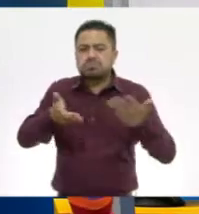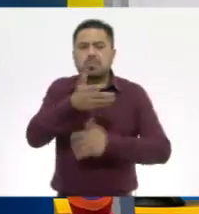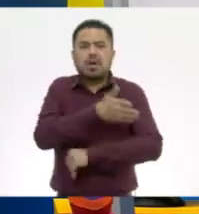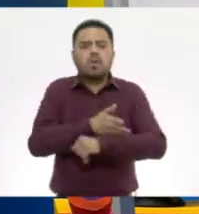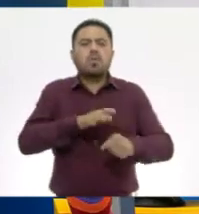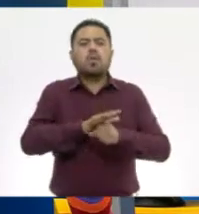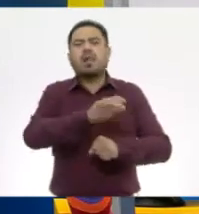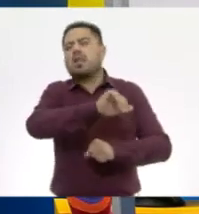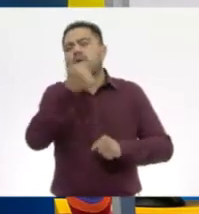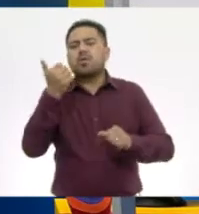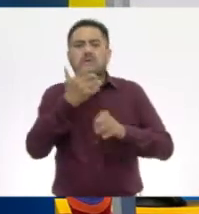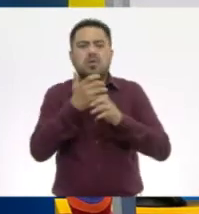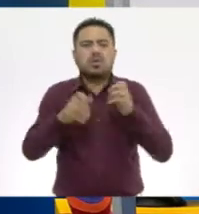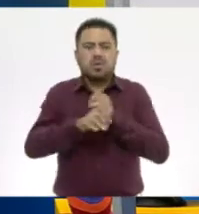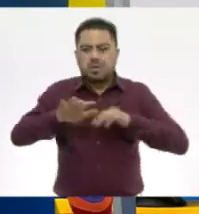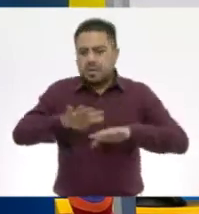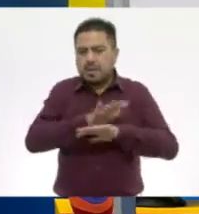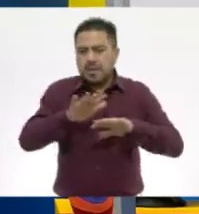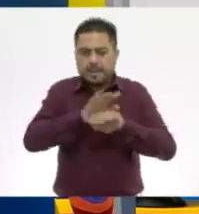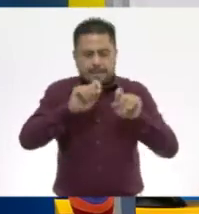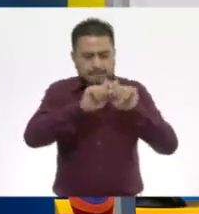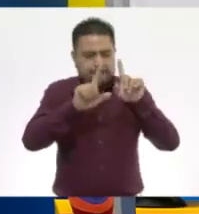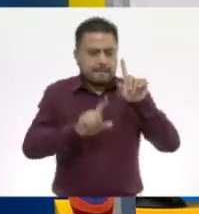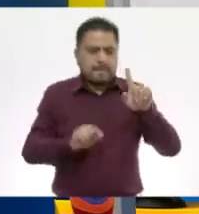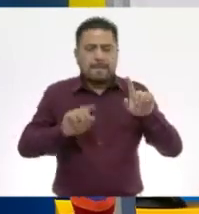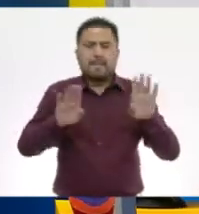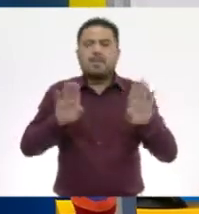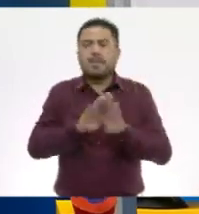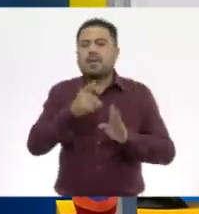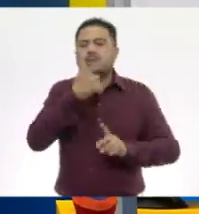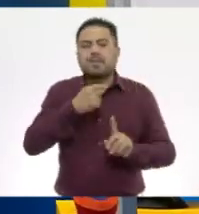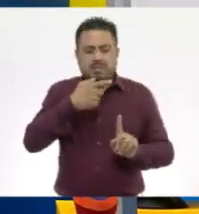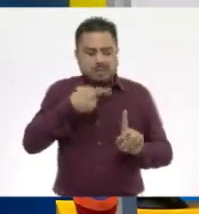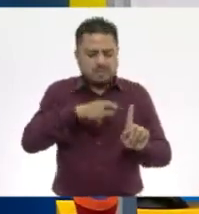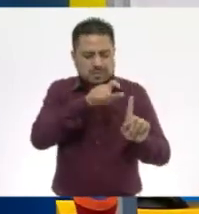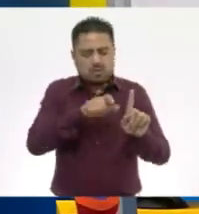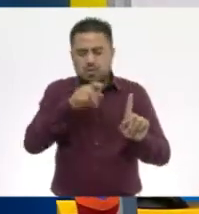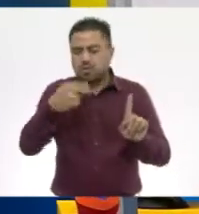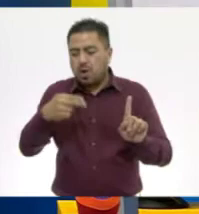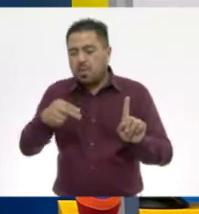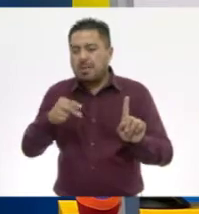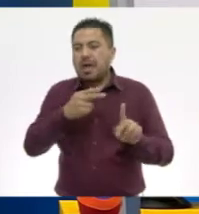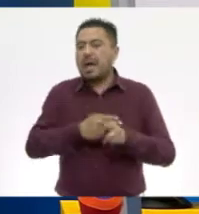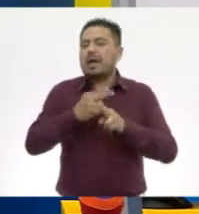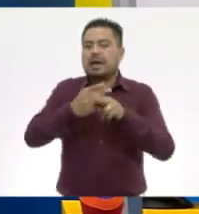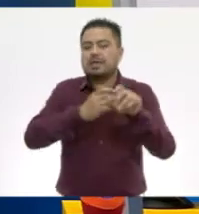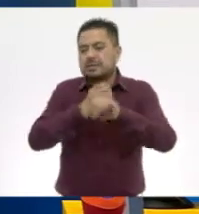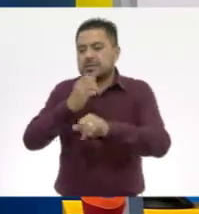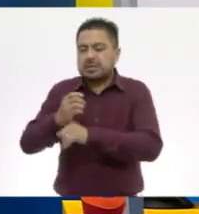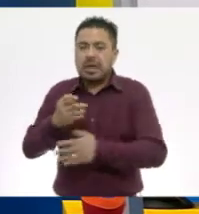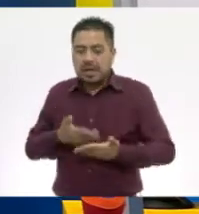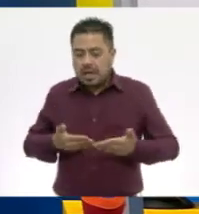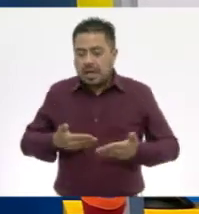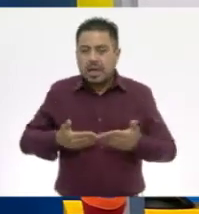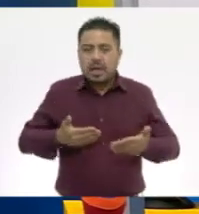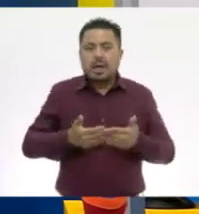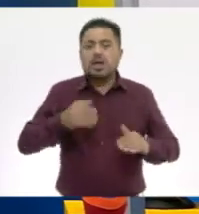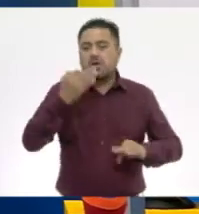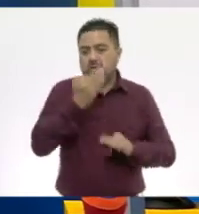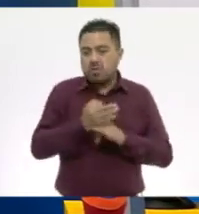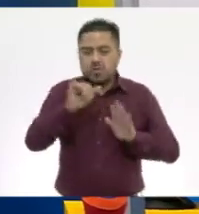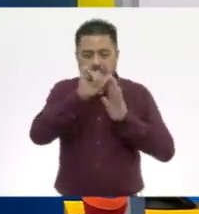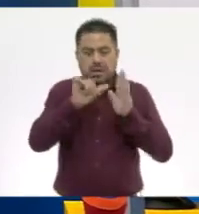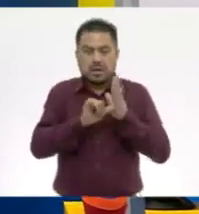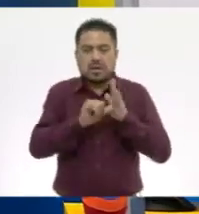otras cosas han cambiado de nuestro país, desde el nombre de algunos de los estados hasta los artículos que ya